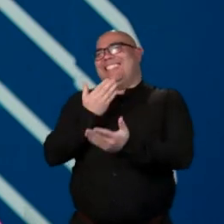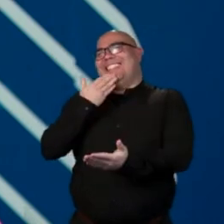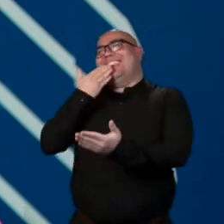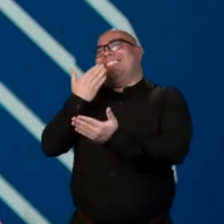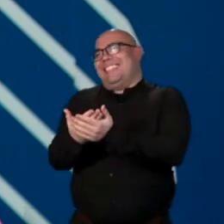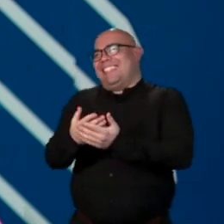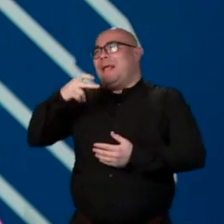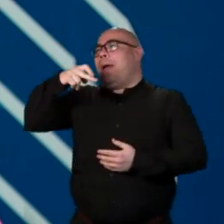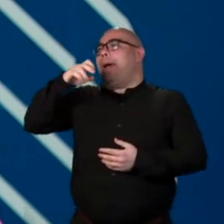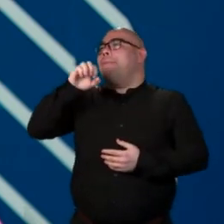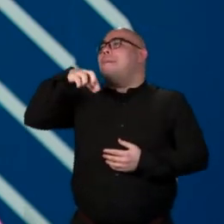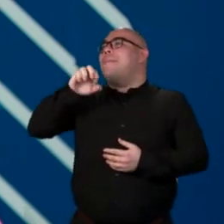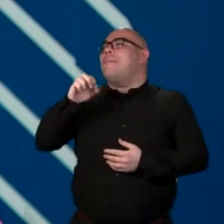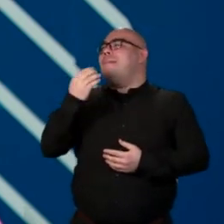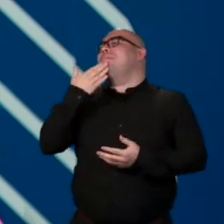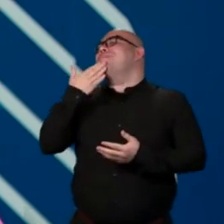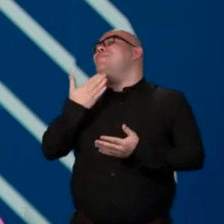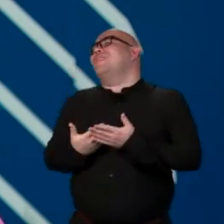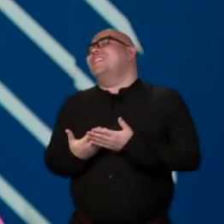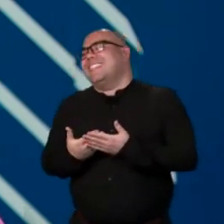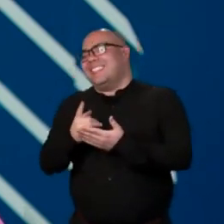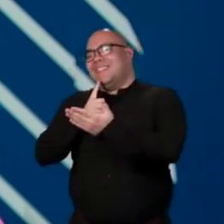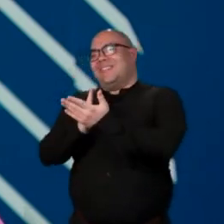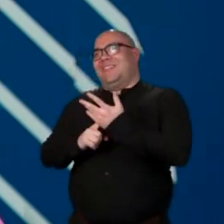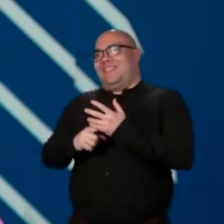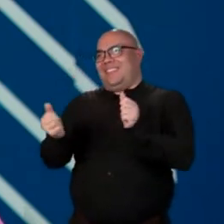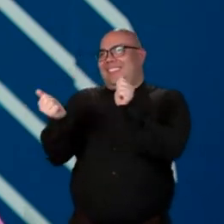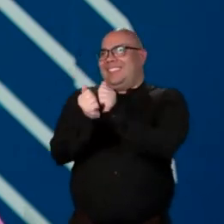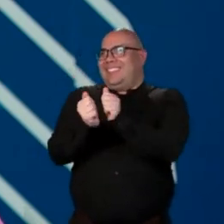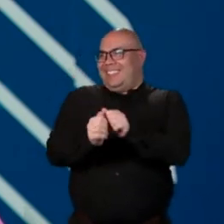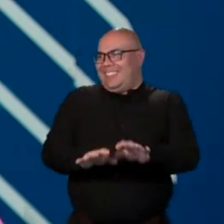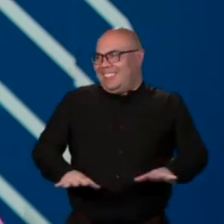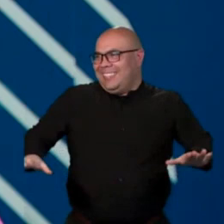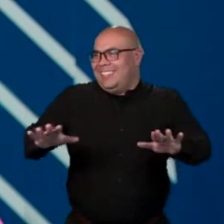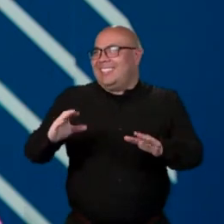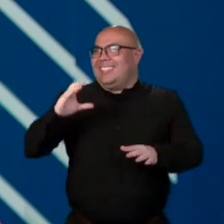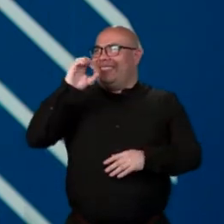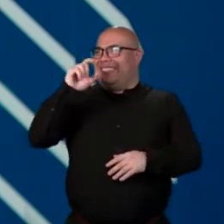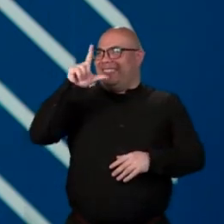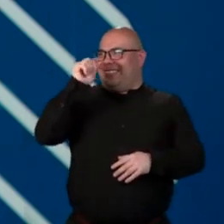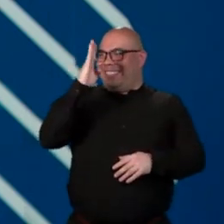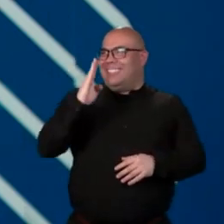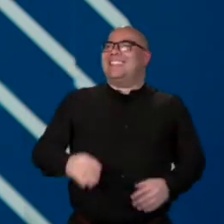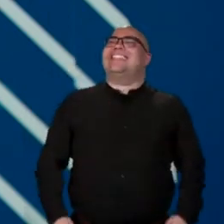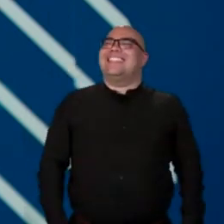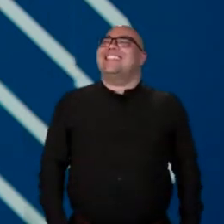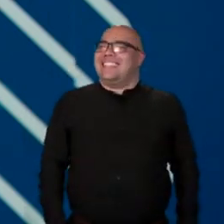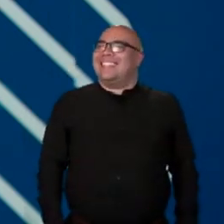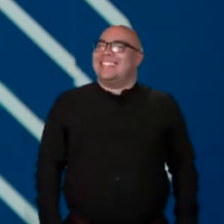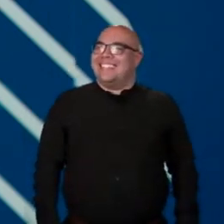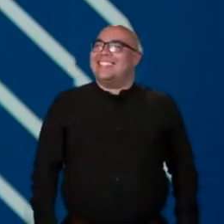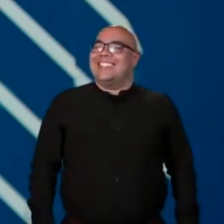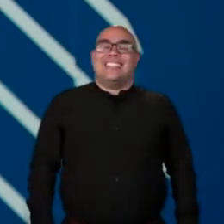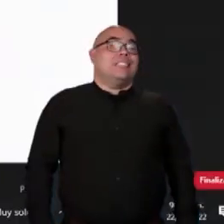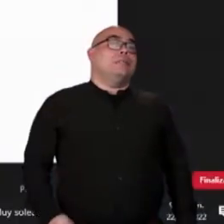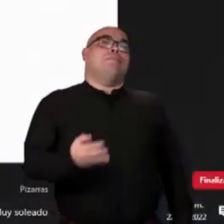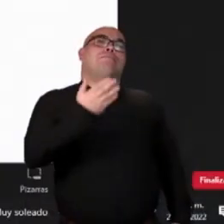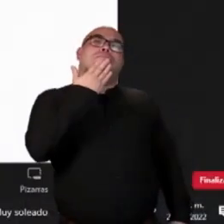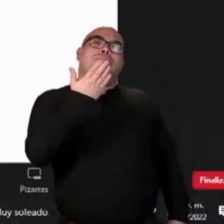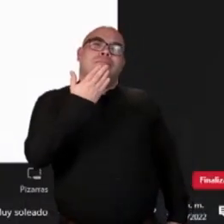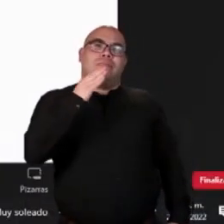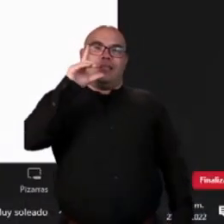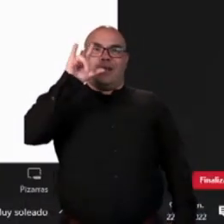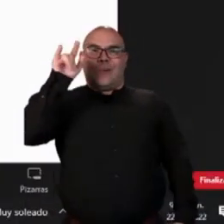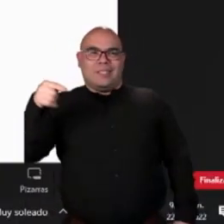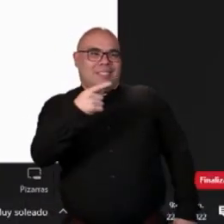Pepe, por acompañarnos nuevamente en estos espacios de Colab. Bueno, ahora vamos muchas a gracias, pie. Muchas gracias, Carolina y Luis David. Un